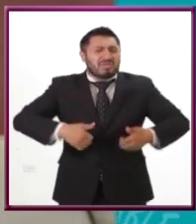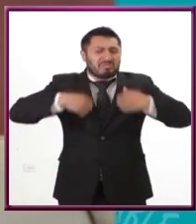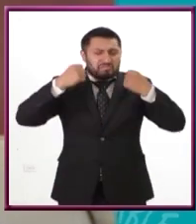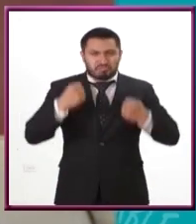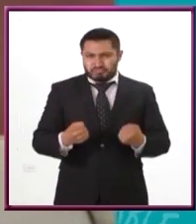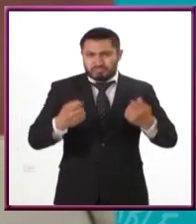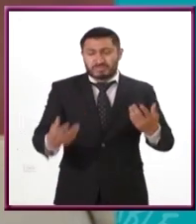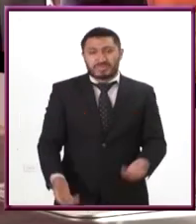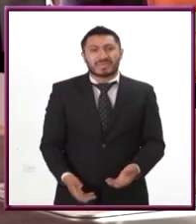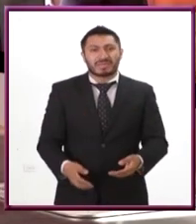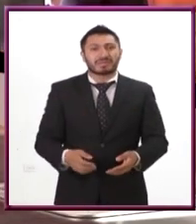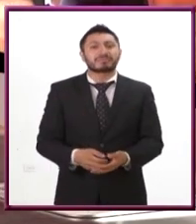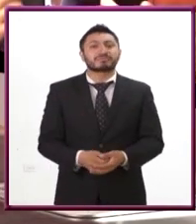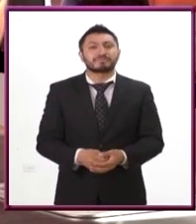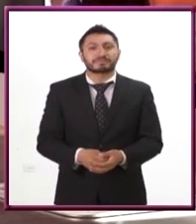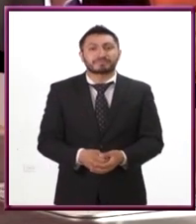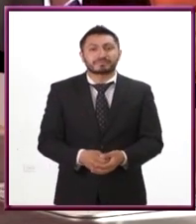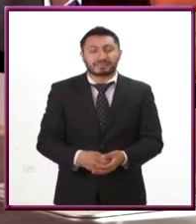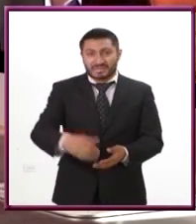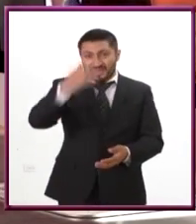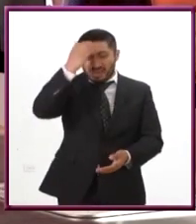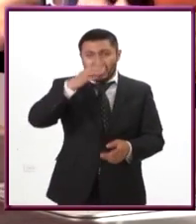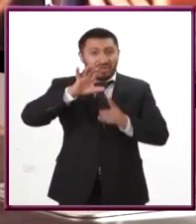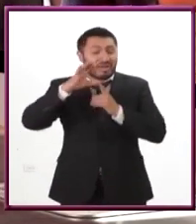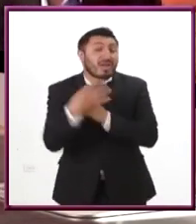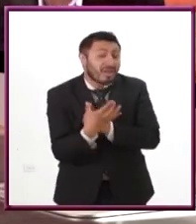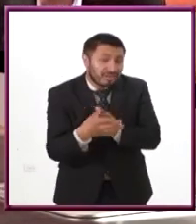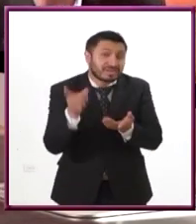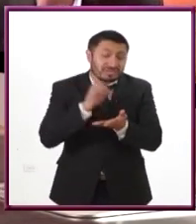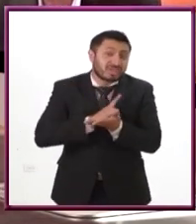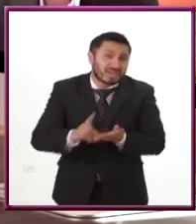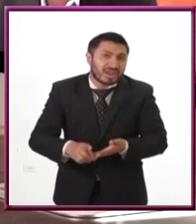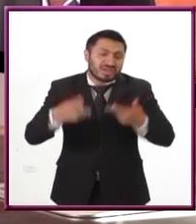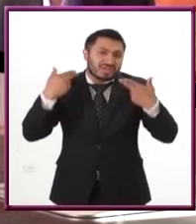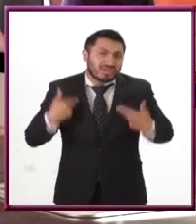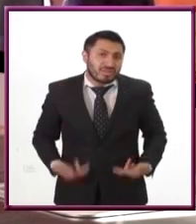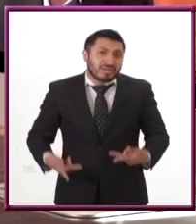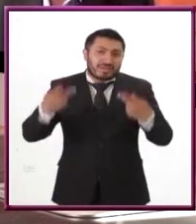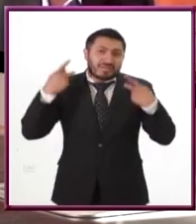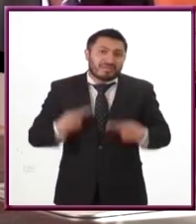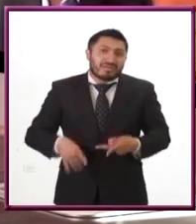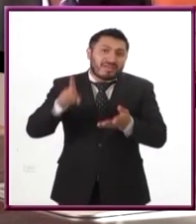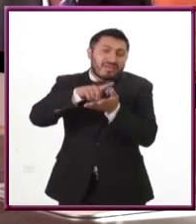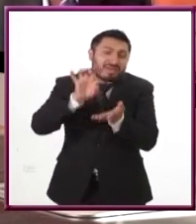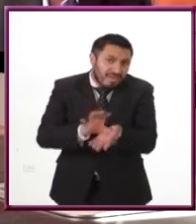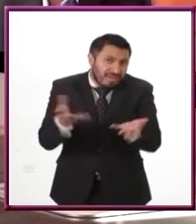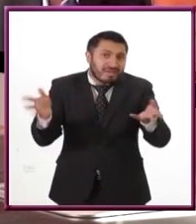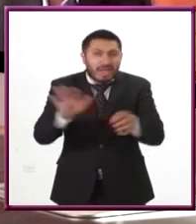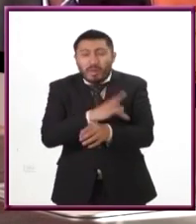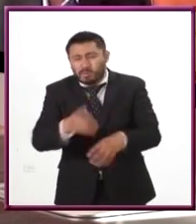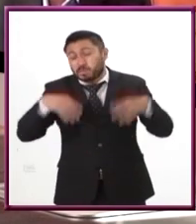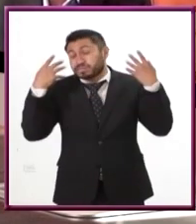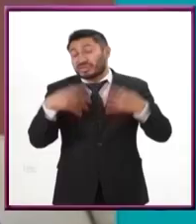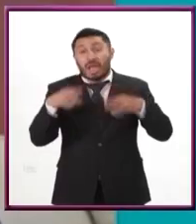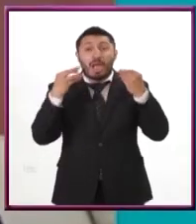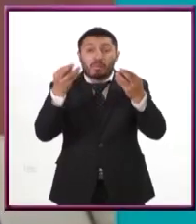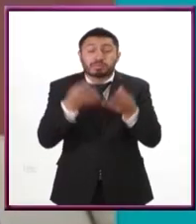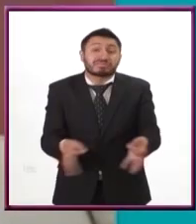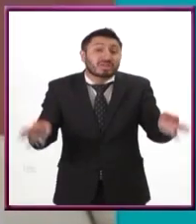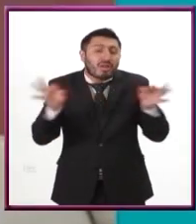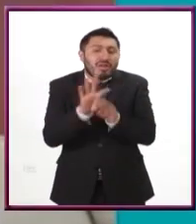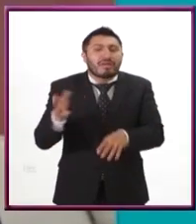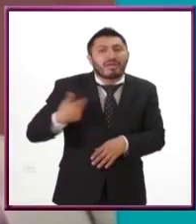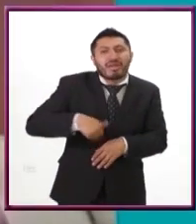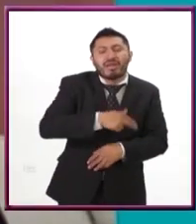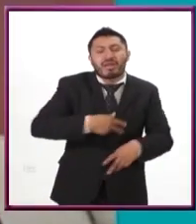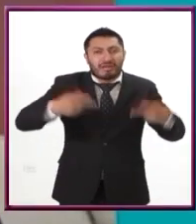la seguridad, la autodeterminación, conozcan la Convención de los Derechos de las Personas con Discapacidad, porque es